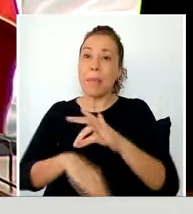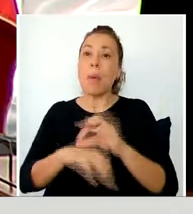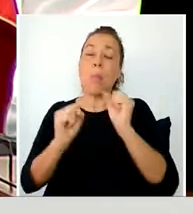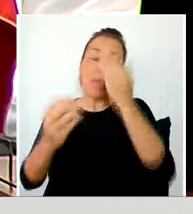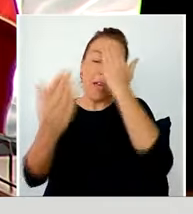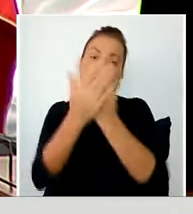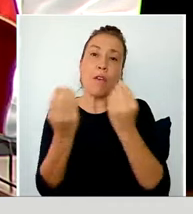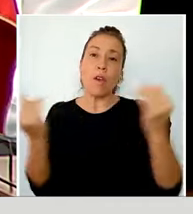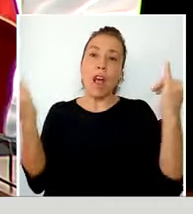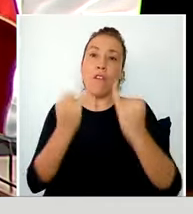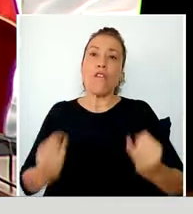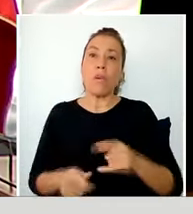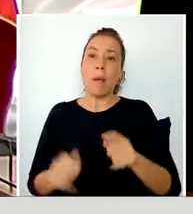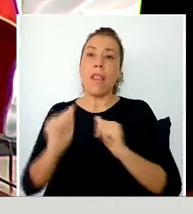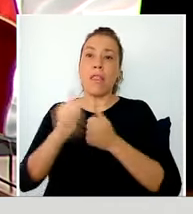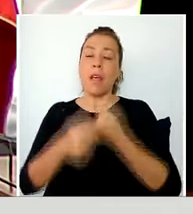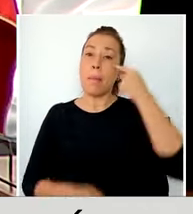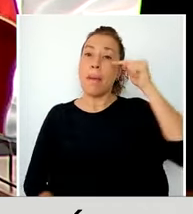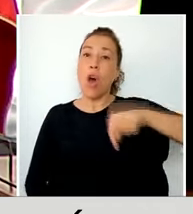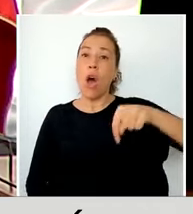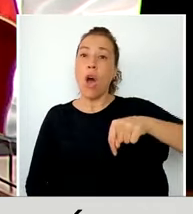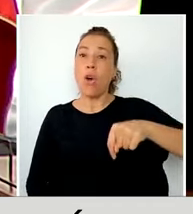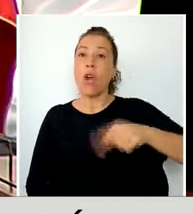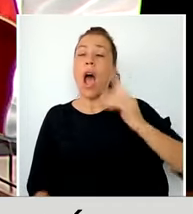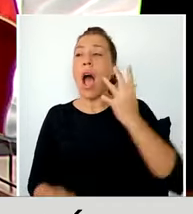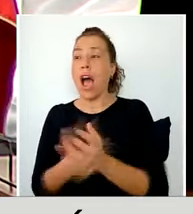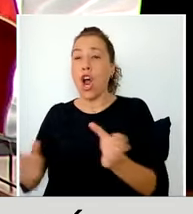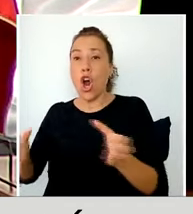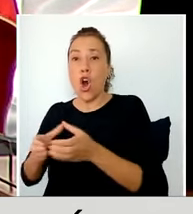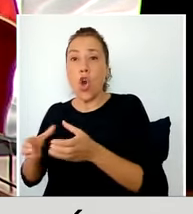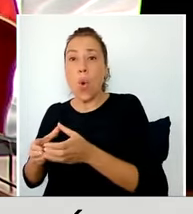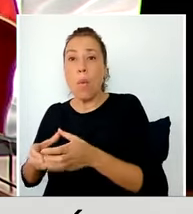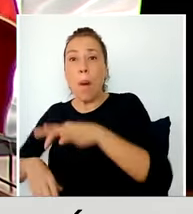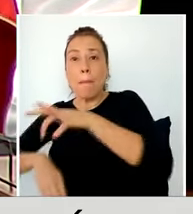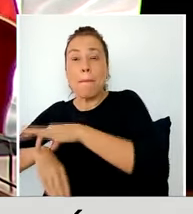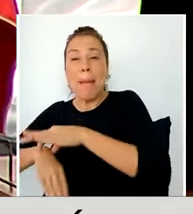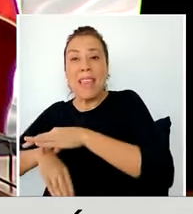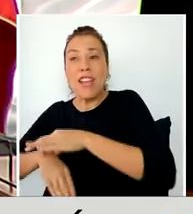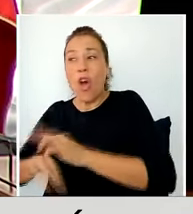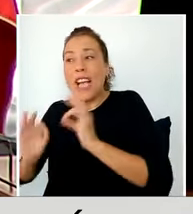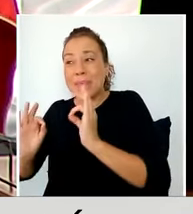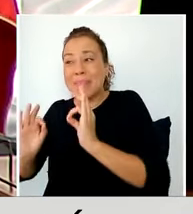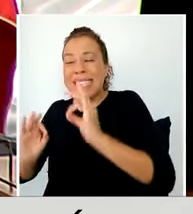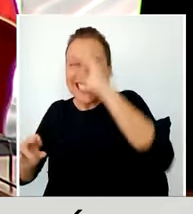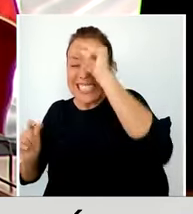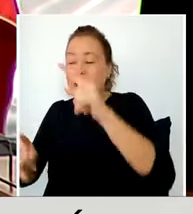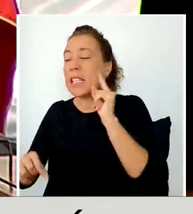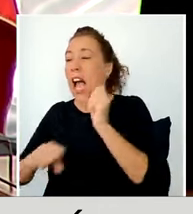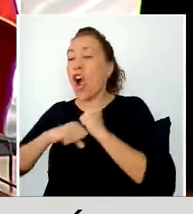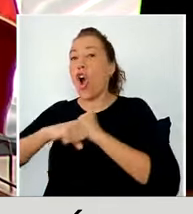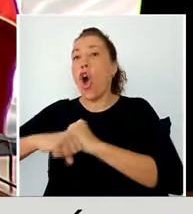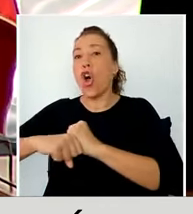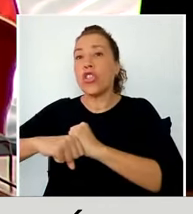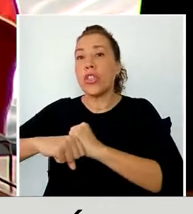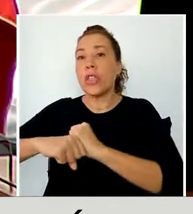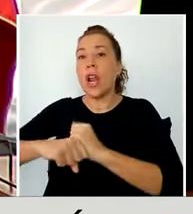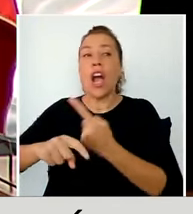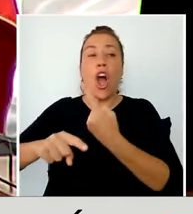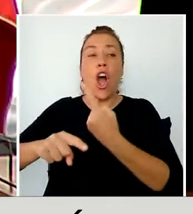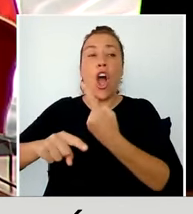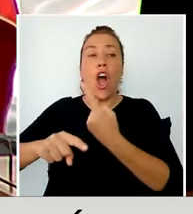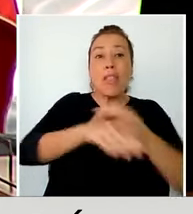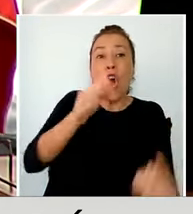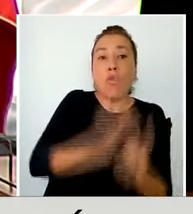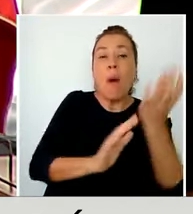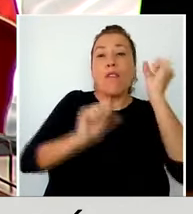desafío pero actualmente hay un grupo de médicos por especialidad que se oponen a que otros médicos puedan ingresar